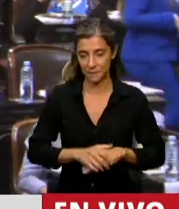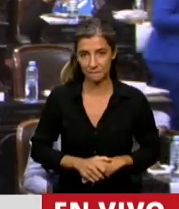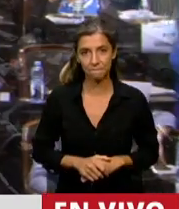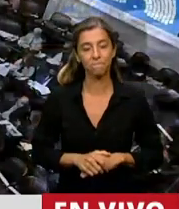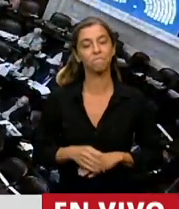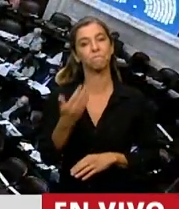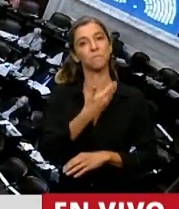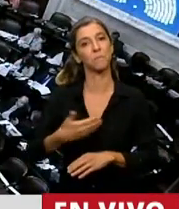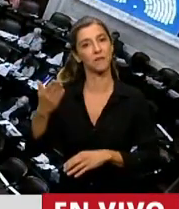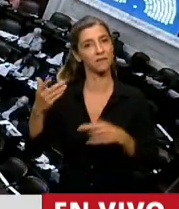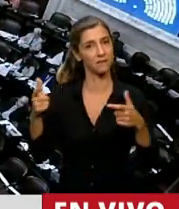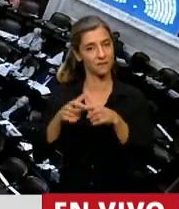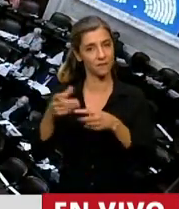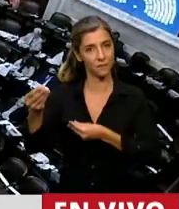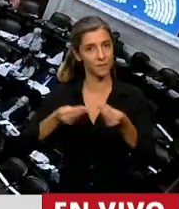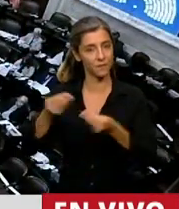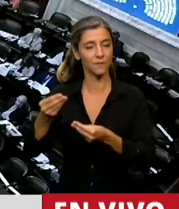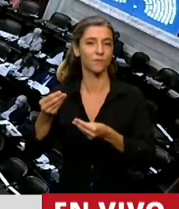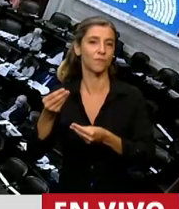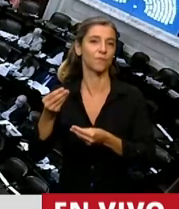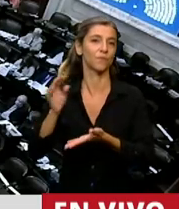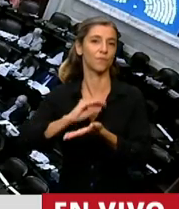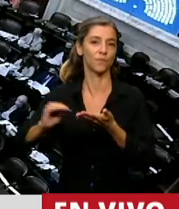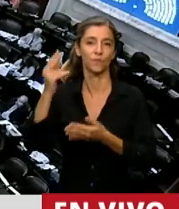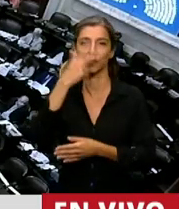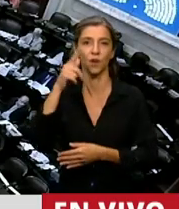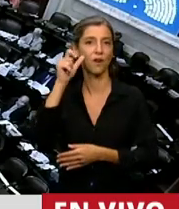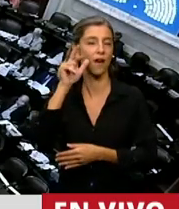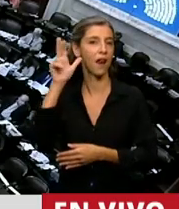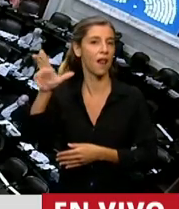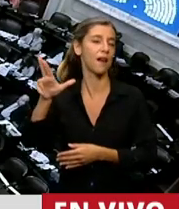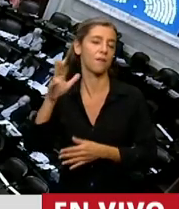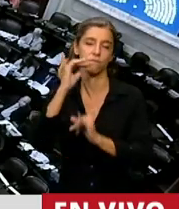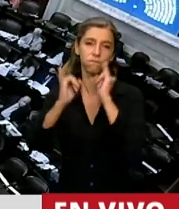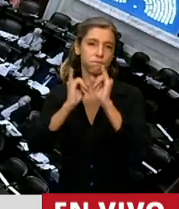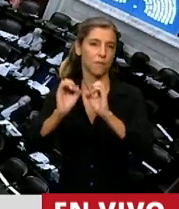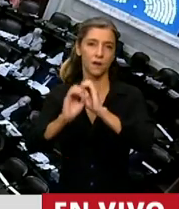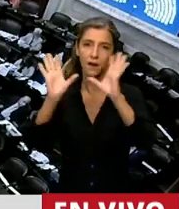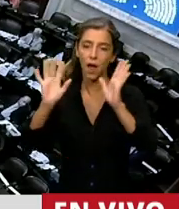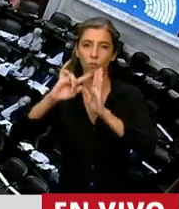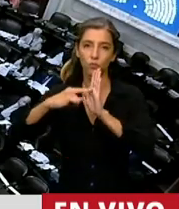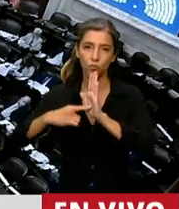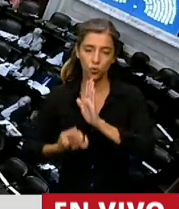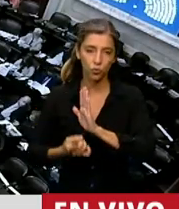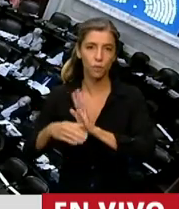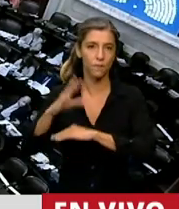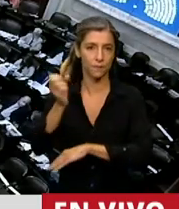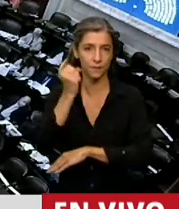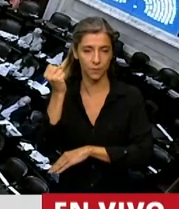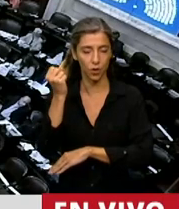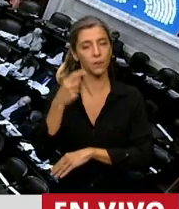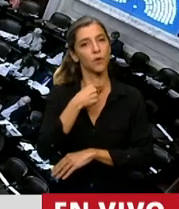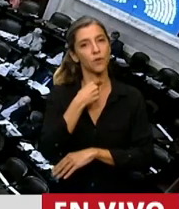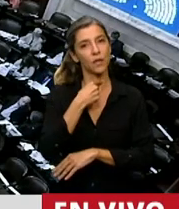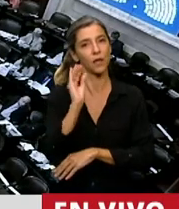Heller, ha explicado excelentemente gran parte de los aspectos centrales. A mí me gustaría, entonces, para completar